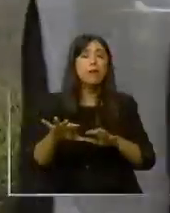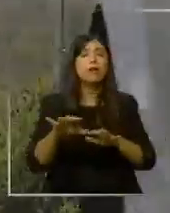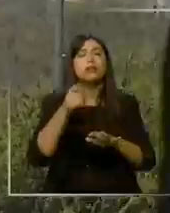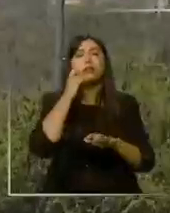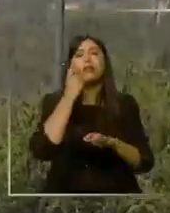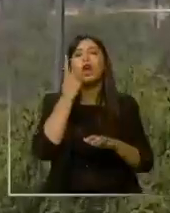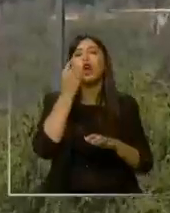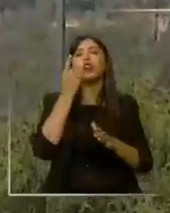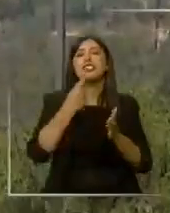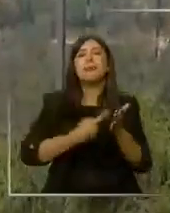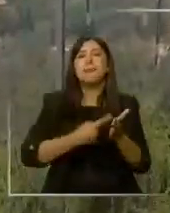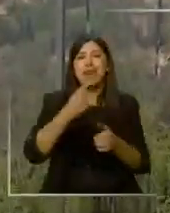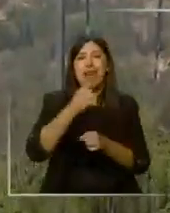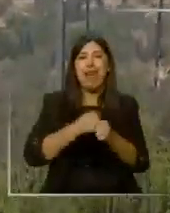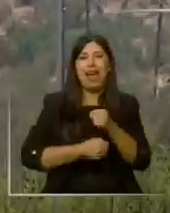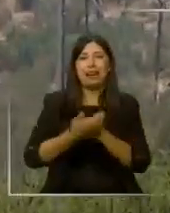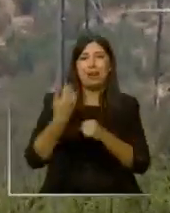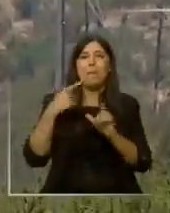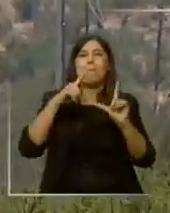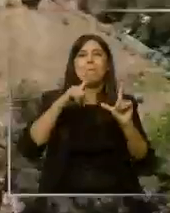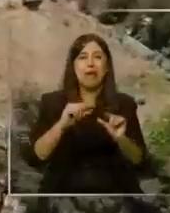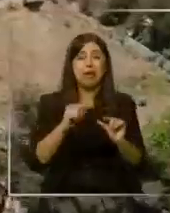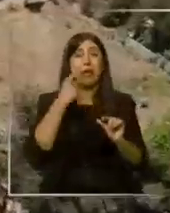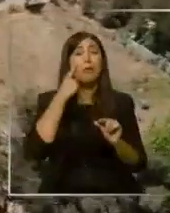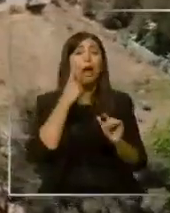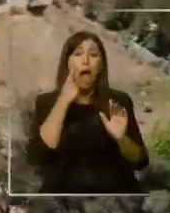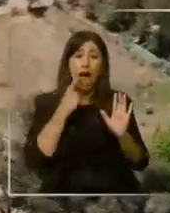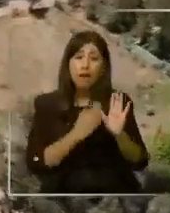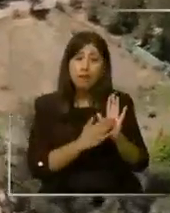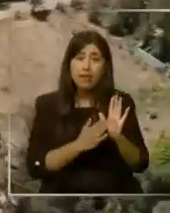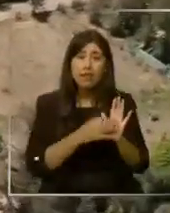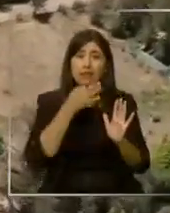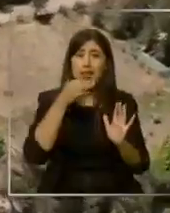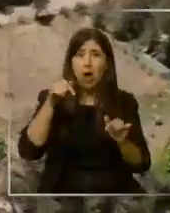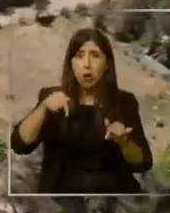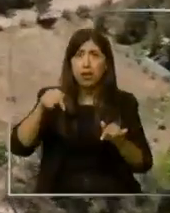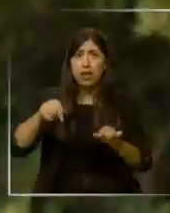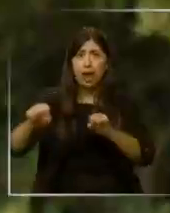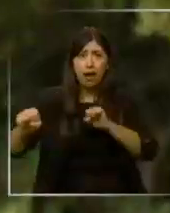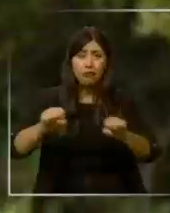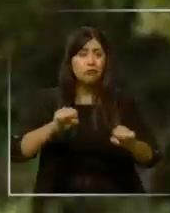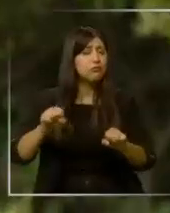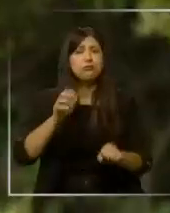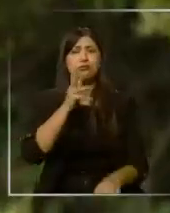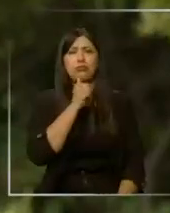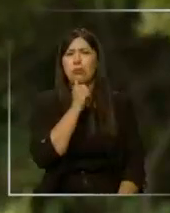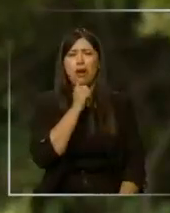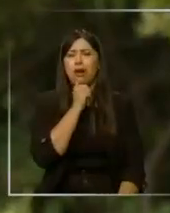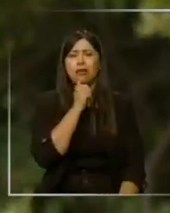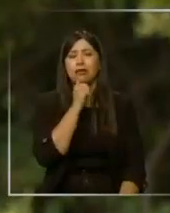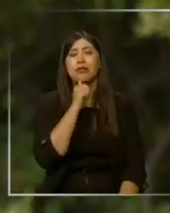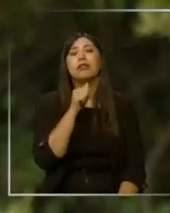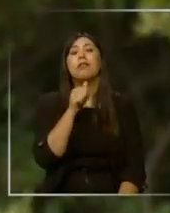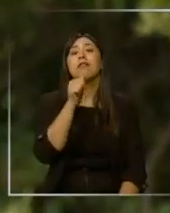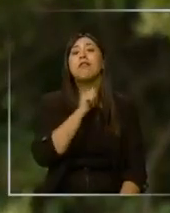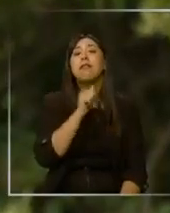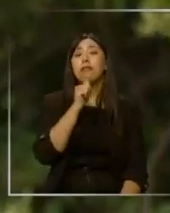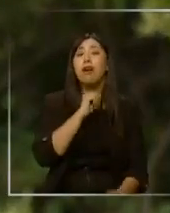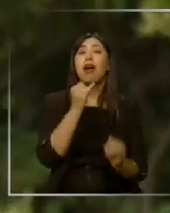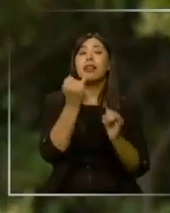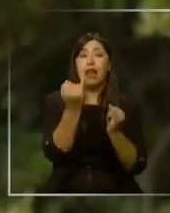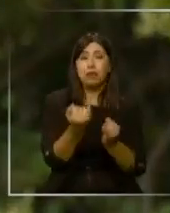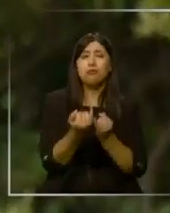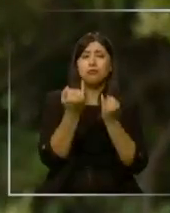de 11,000 años no obstante la evidencia dice que hoy no acumula energía creo que aún faltan antecedentes y